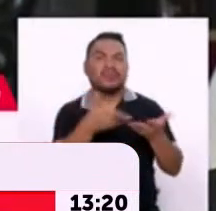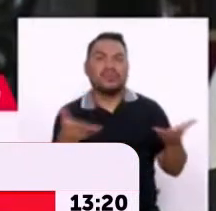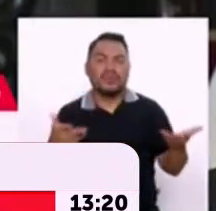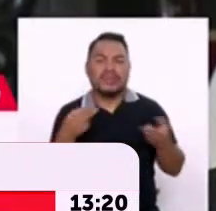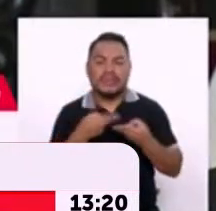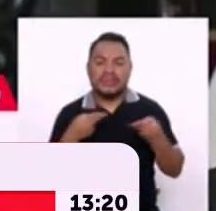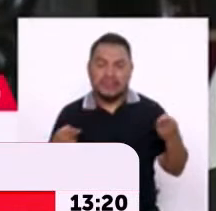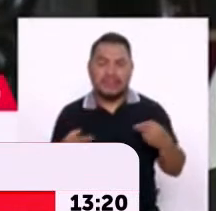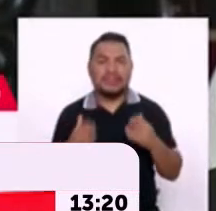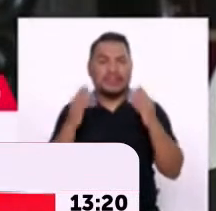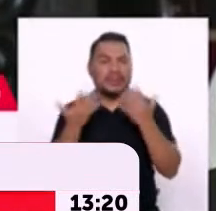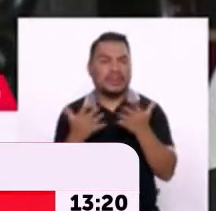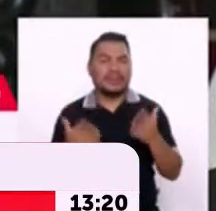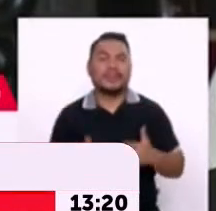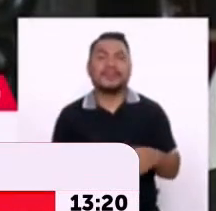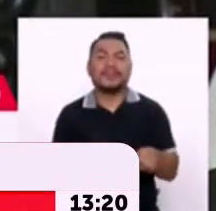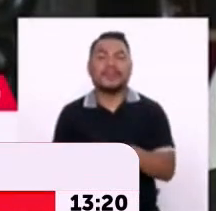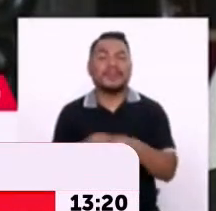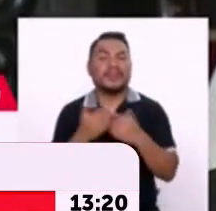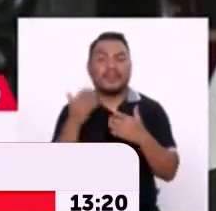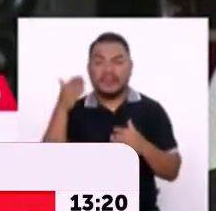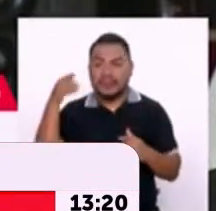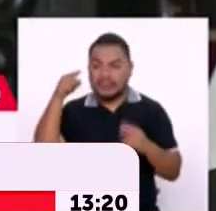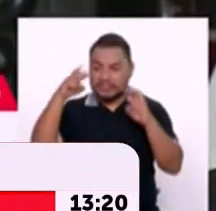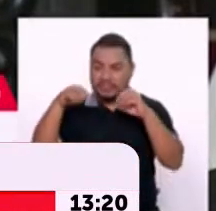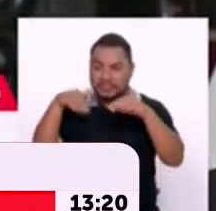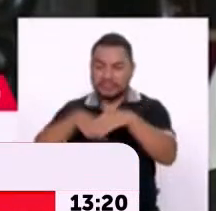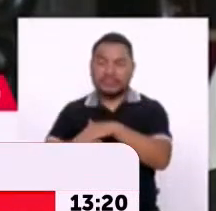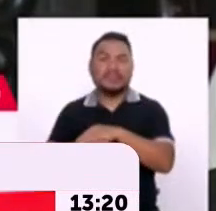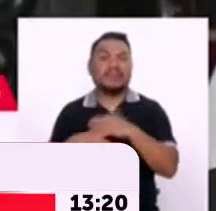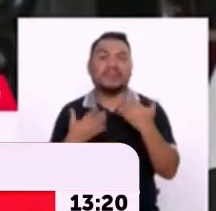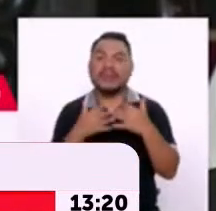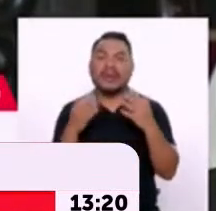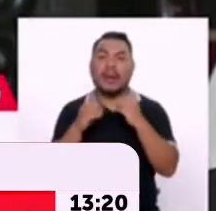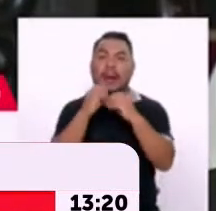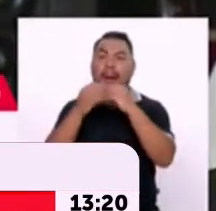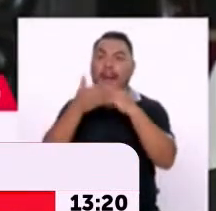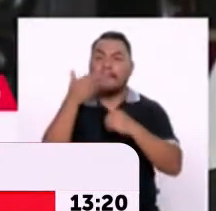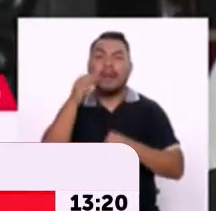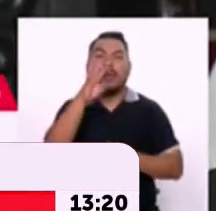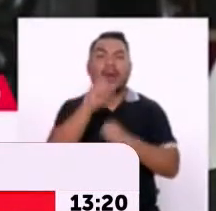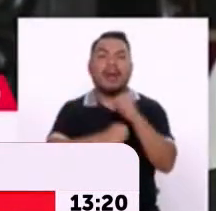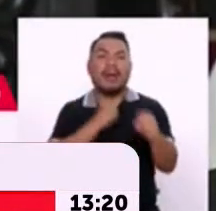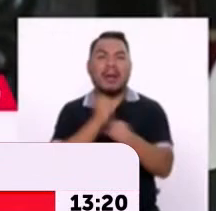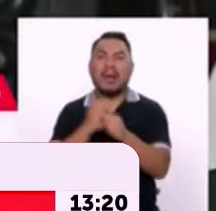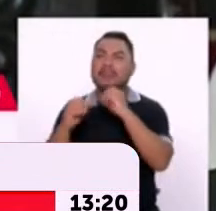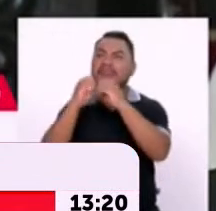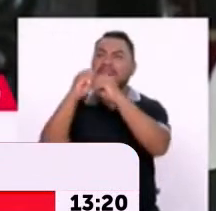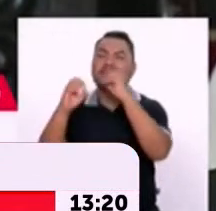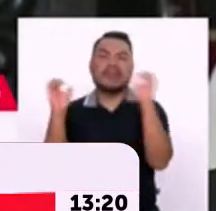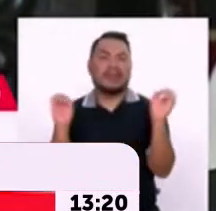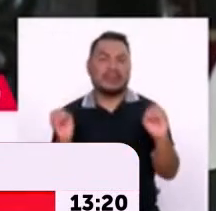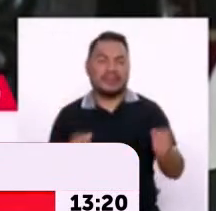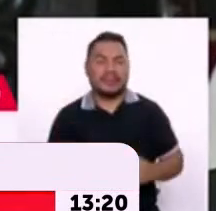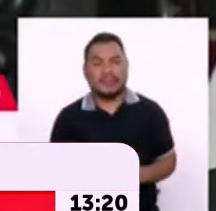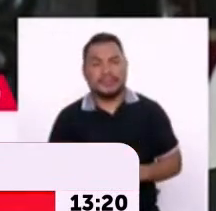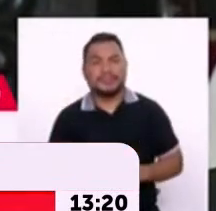pero sobre todo que no se han intervenido hace 40 años el mejoramiento de la infraestructura.